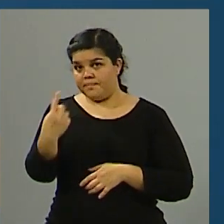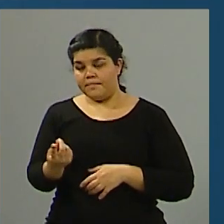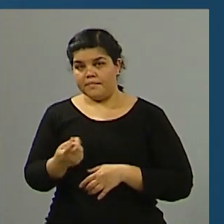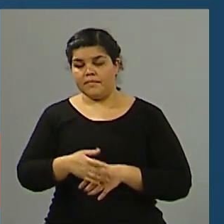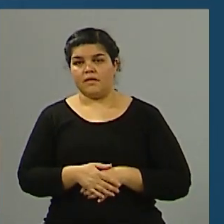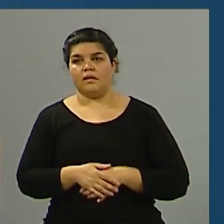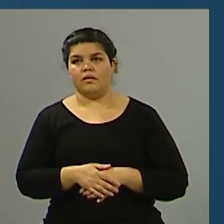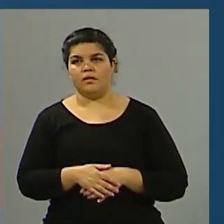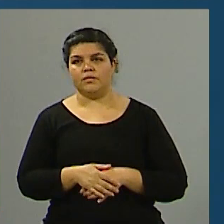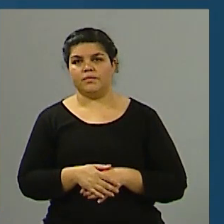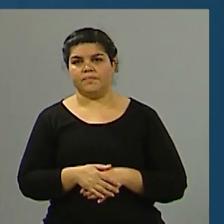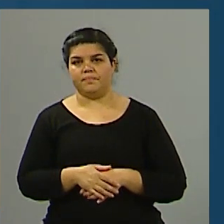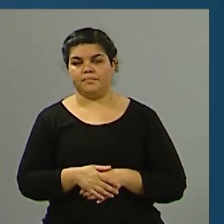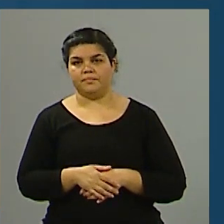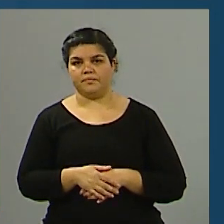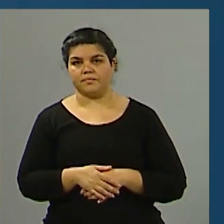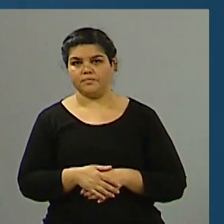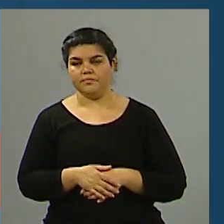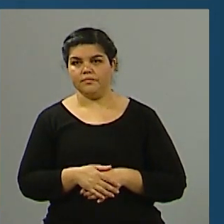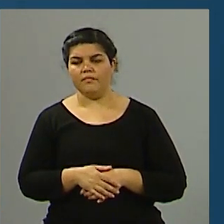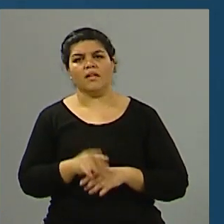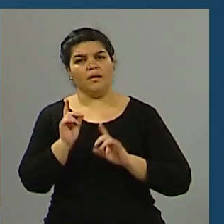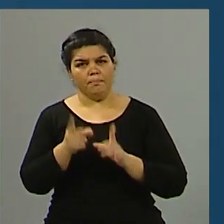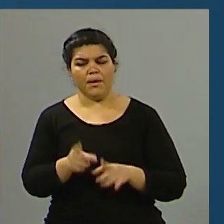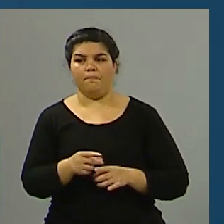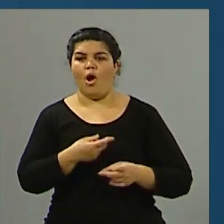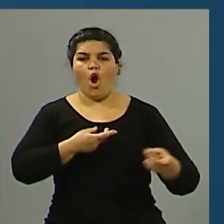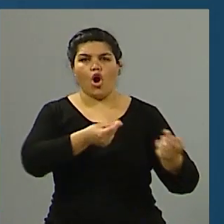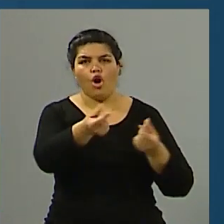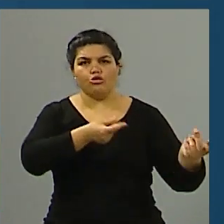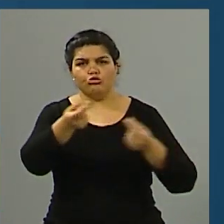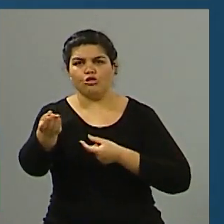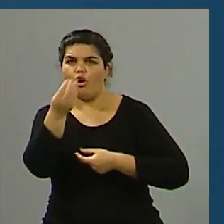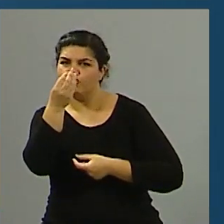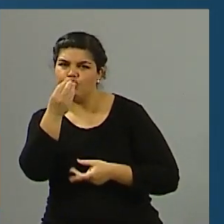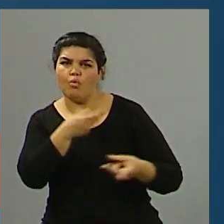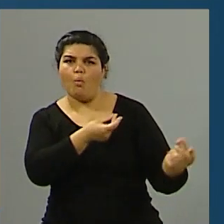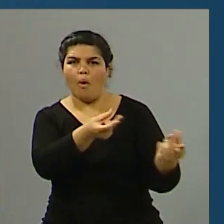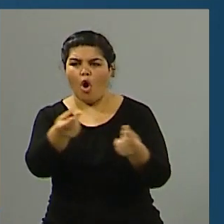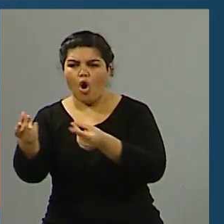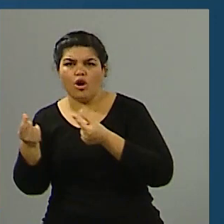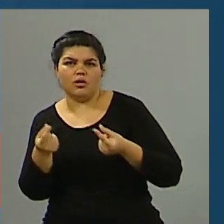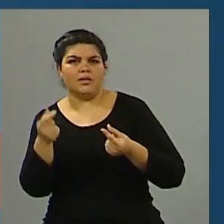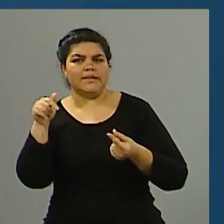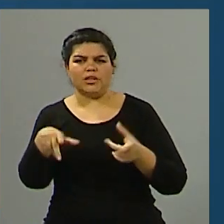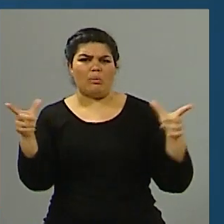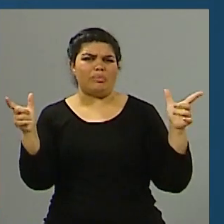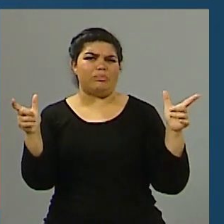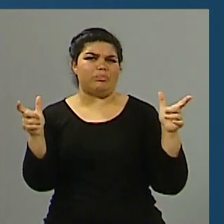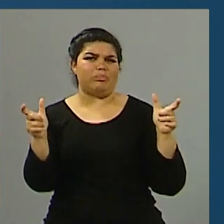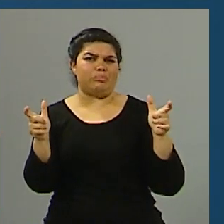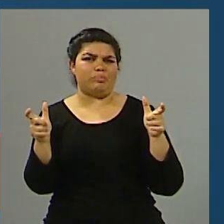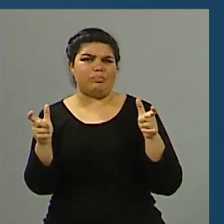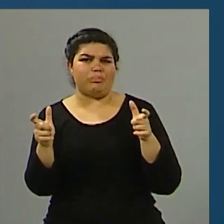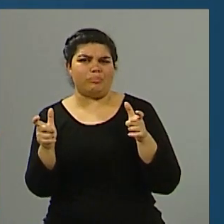hablaba mucho de la caída que se viene dando en el consumo. Si uno analiza un poco más de manera más fina, se